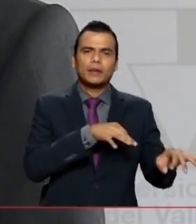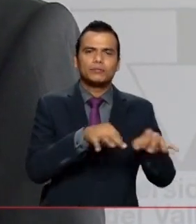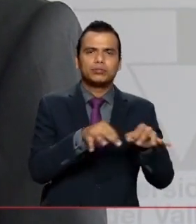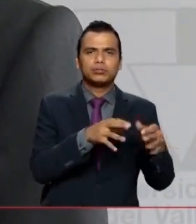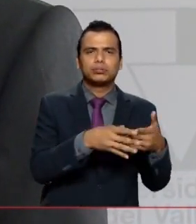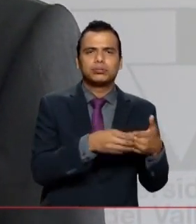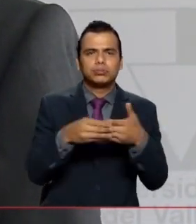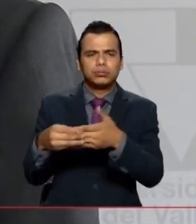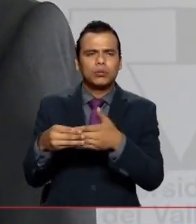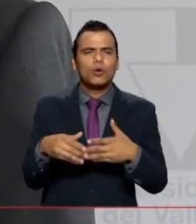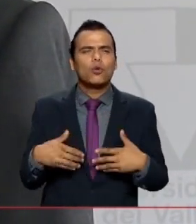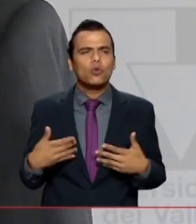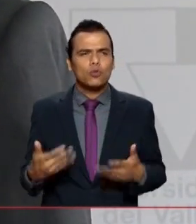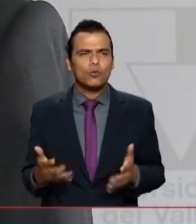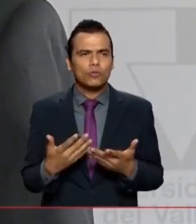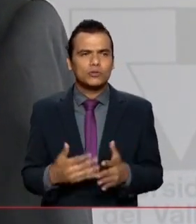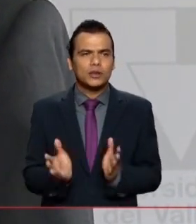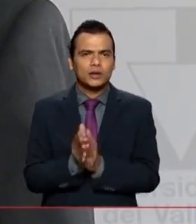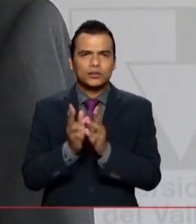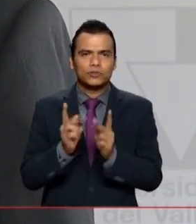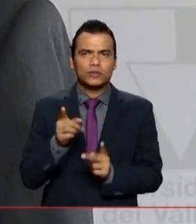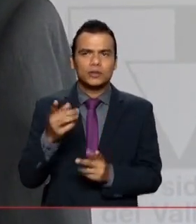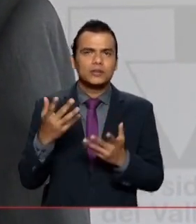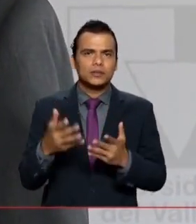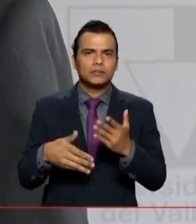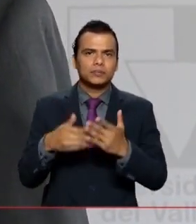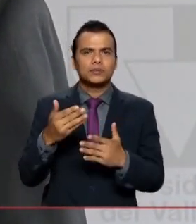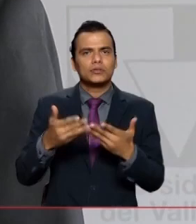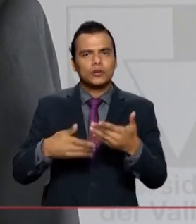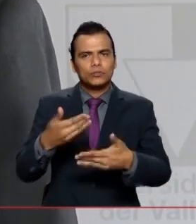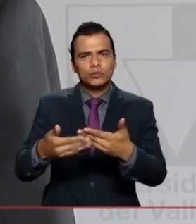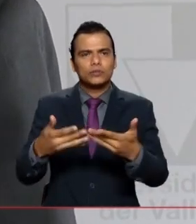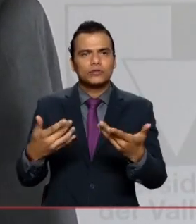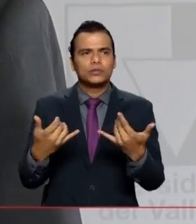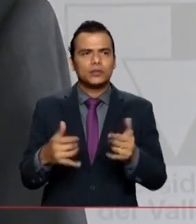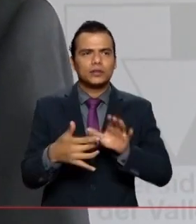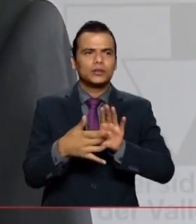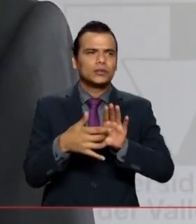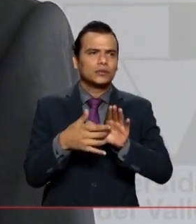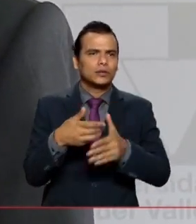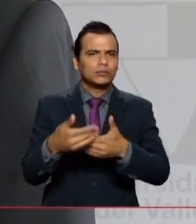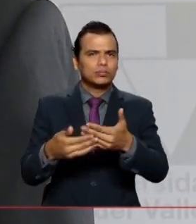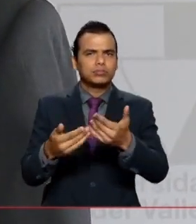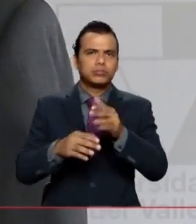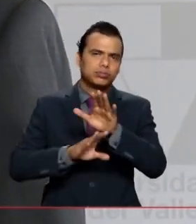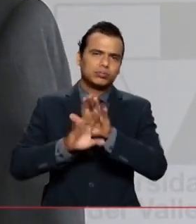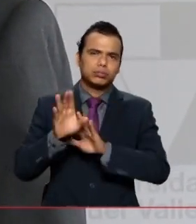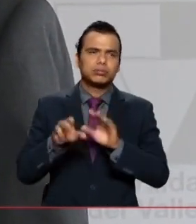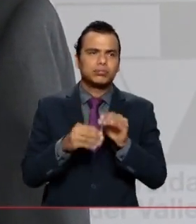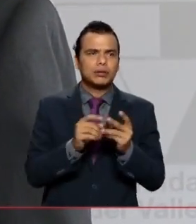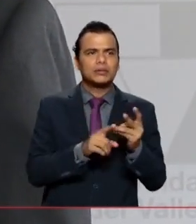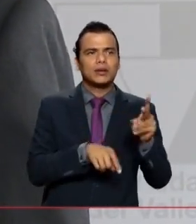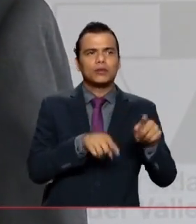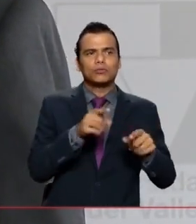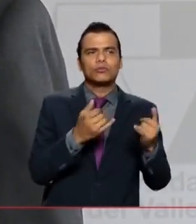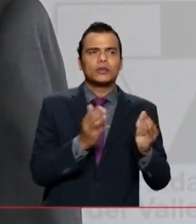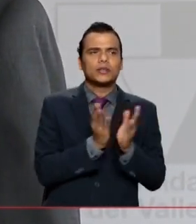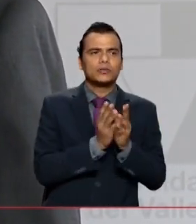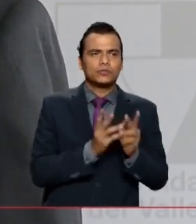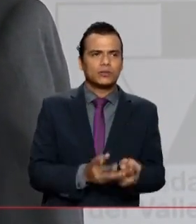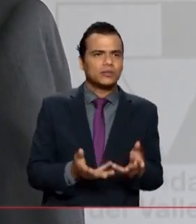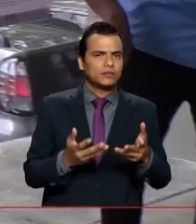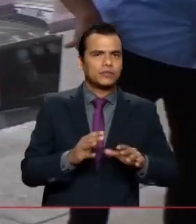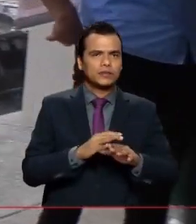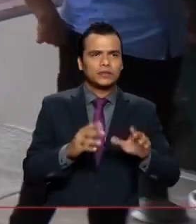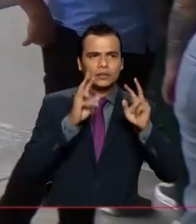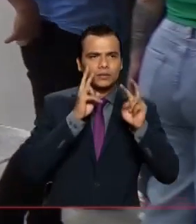metodológico. Pero también tenemos un estudiante que ya empezó y entonces nos va a mostrar sus avances. Y finalmente tenemos estudiantes que ya han culminado